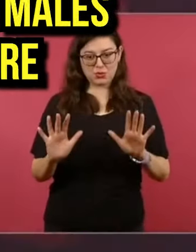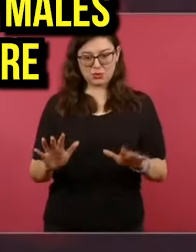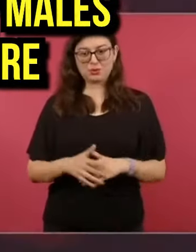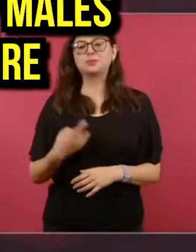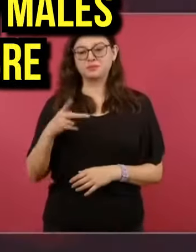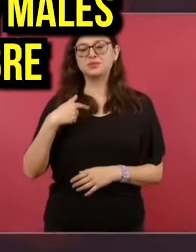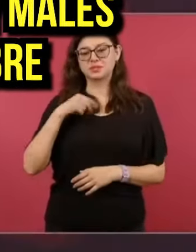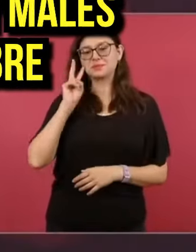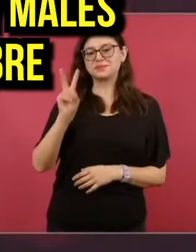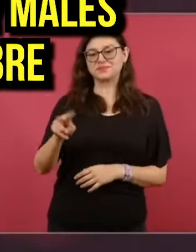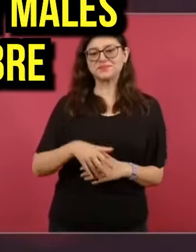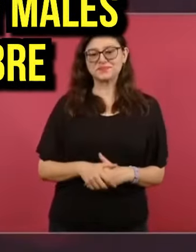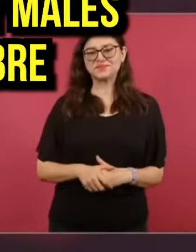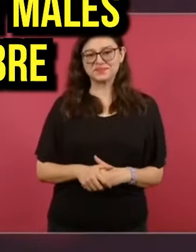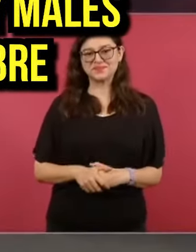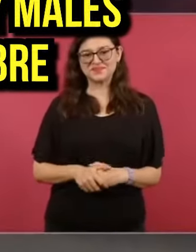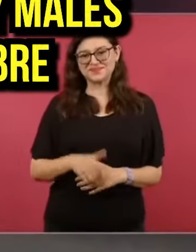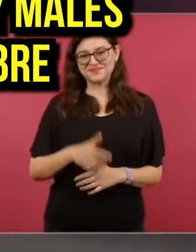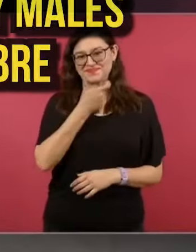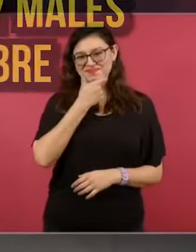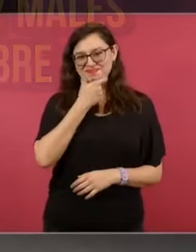estuve pendiente si estuve